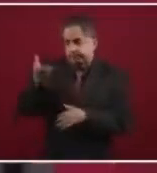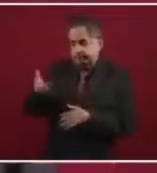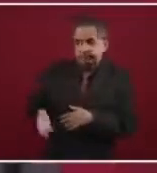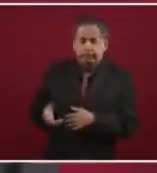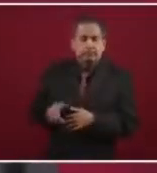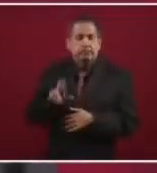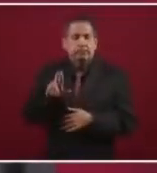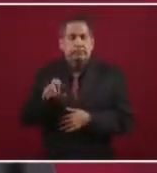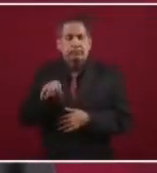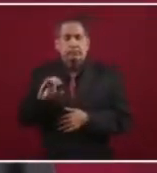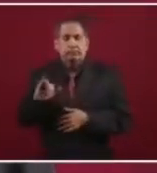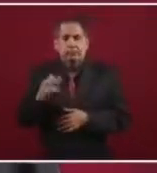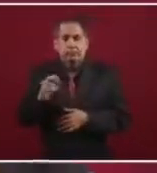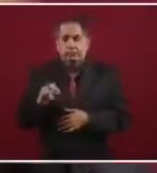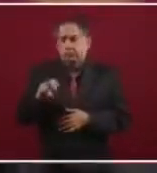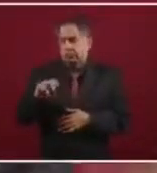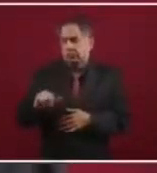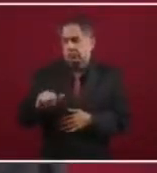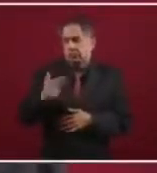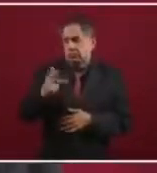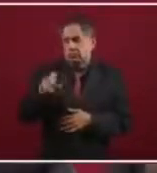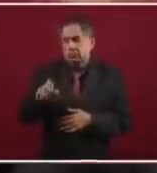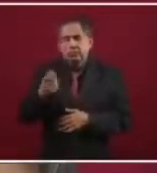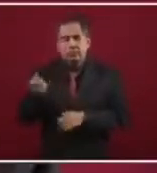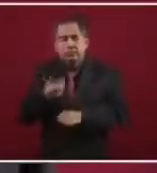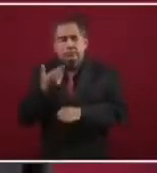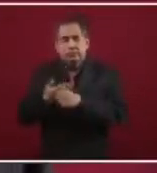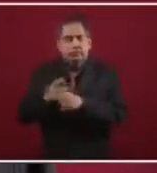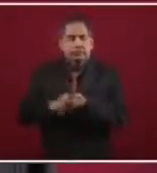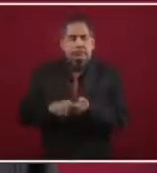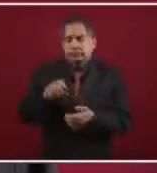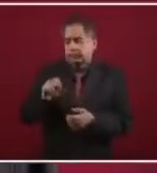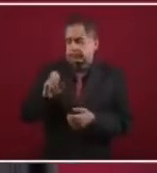Rocío Nale, que es secretaria de Energía.